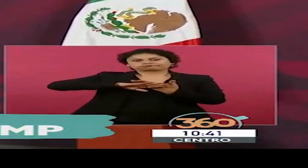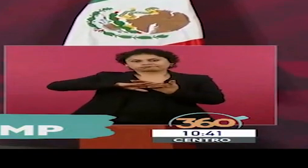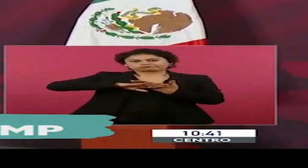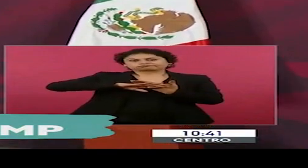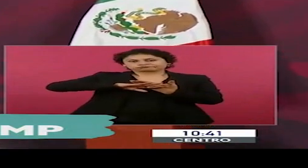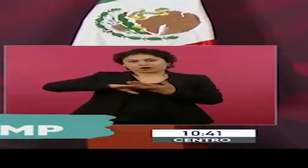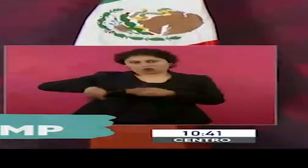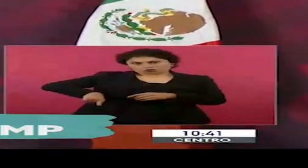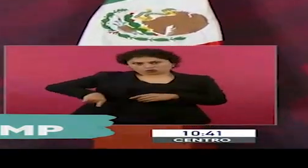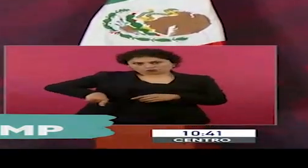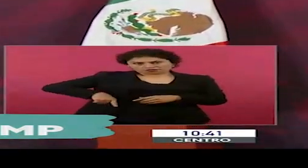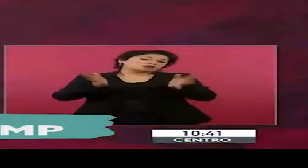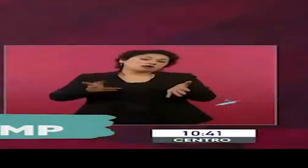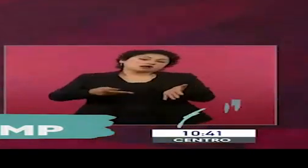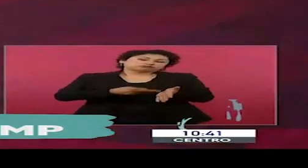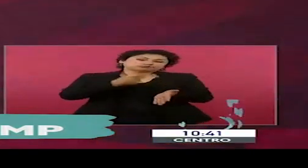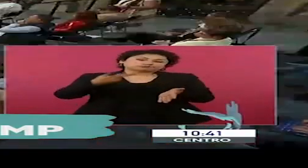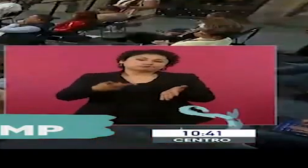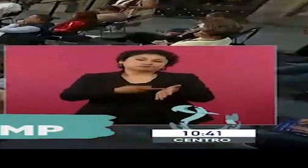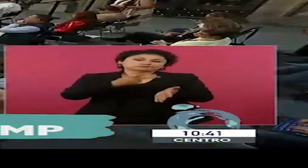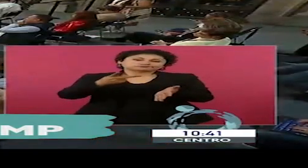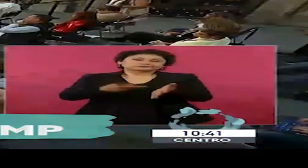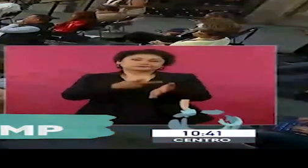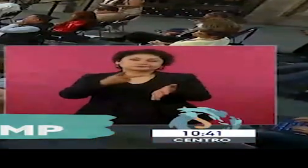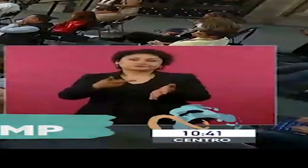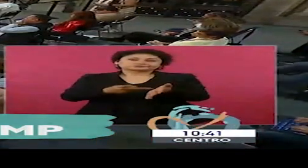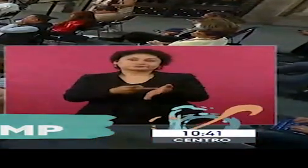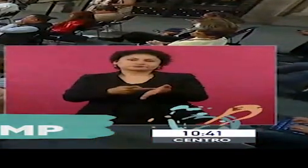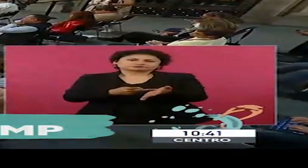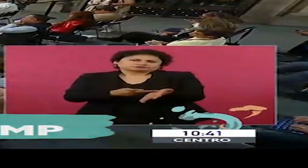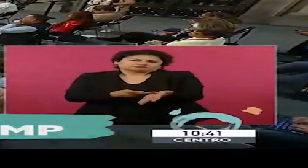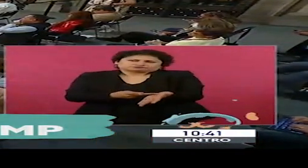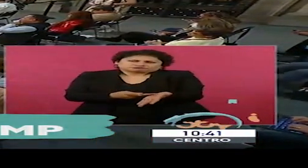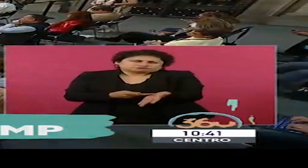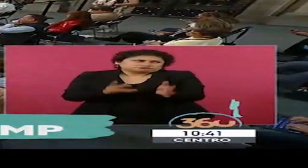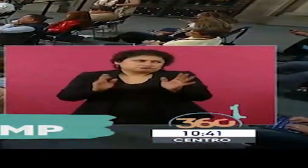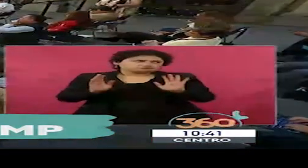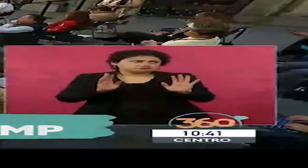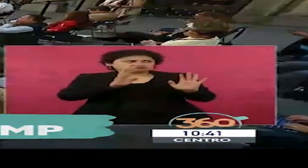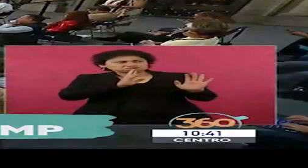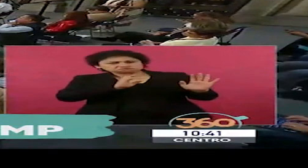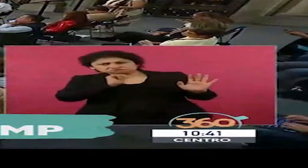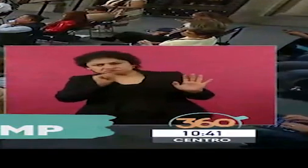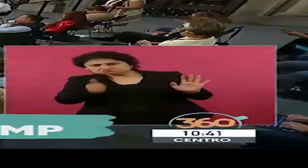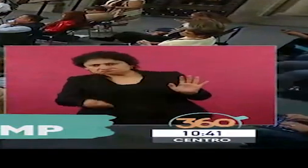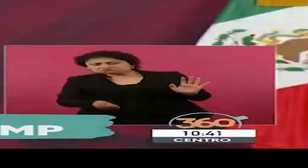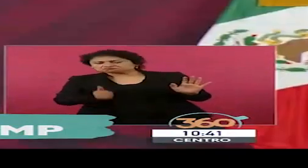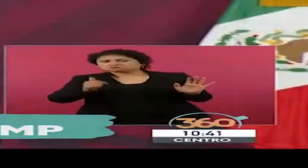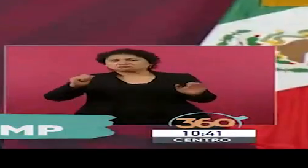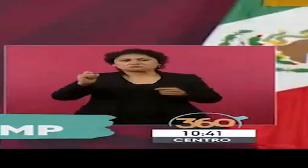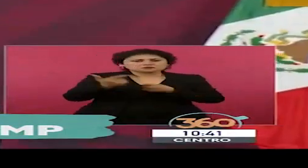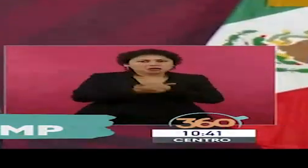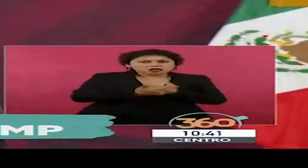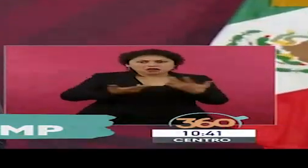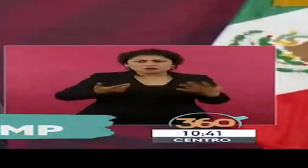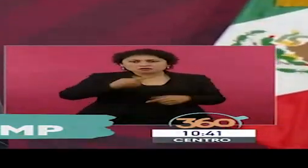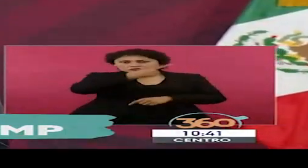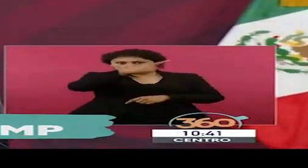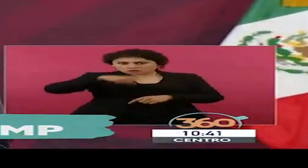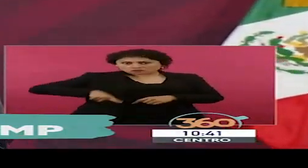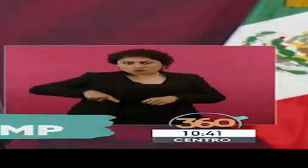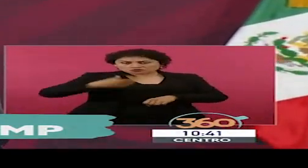al gobierno que represento no hay ningún desmentido pero tampoco ha habido acción de parte del gobierno